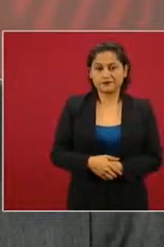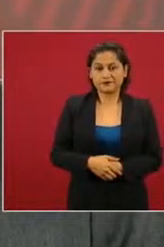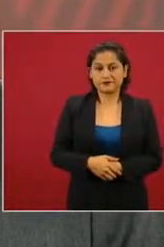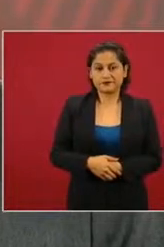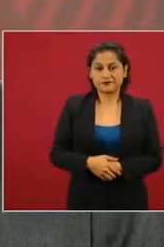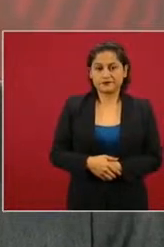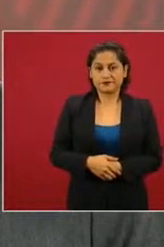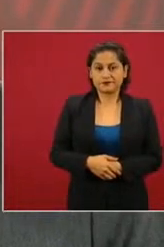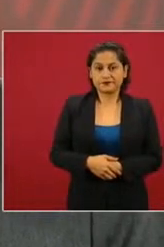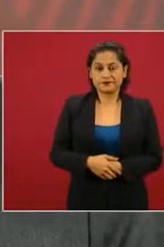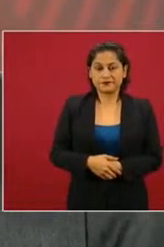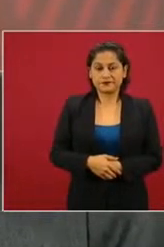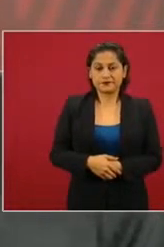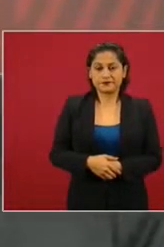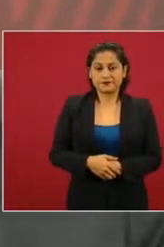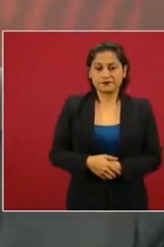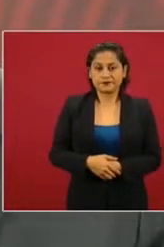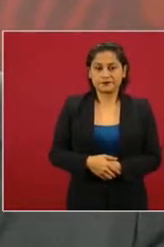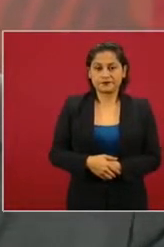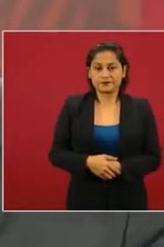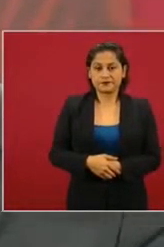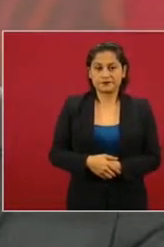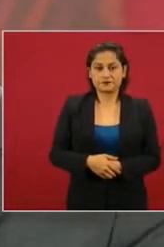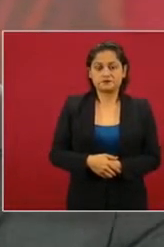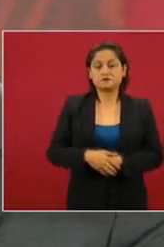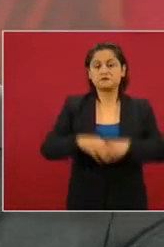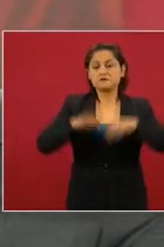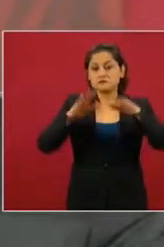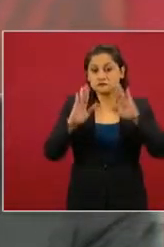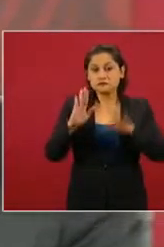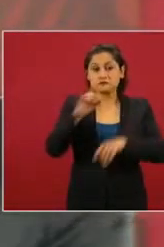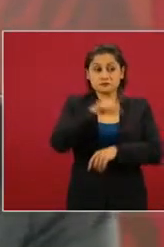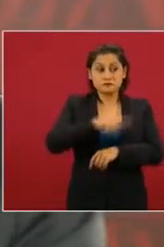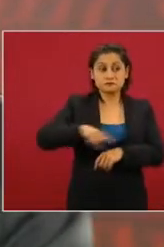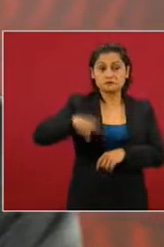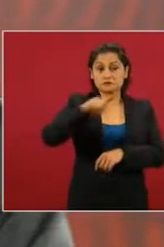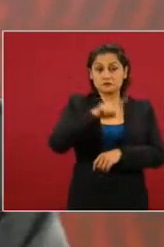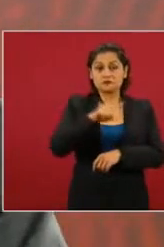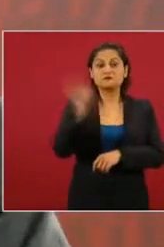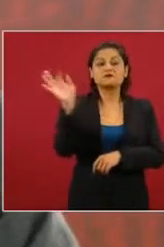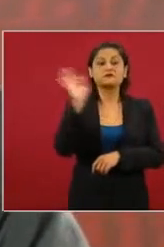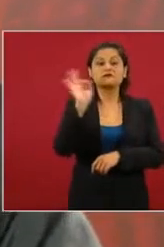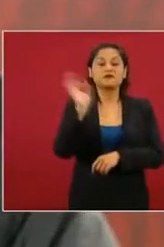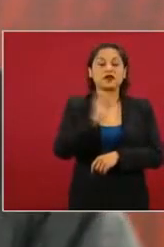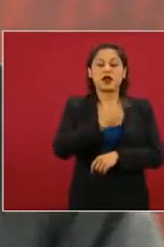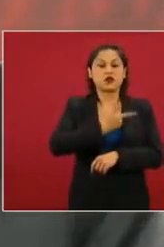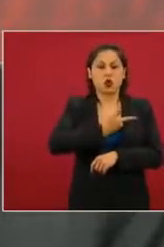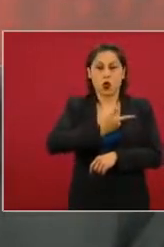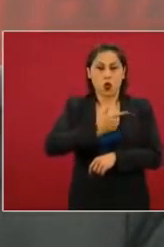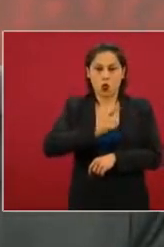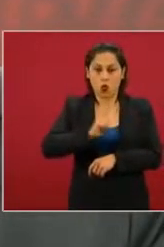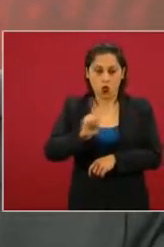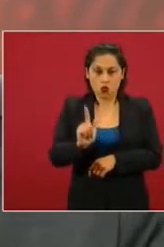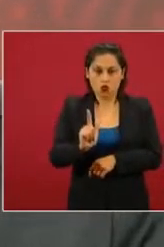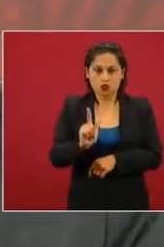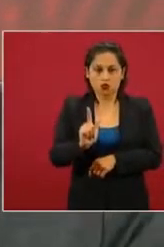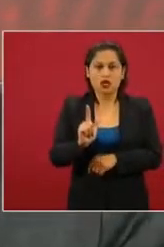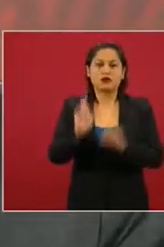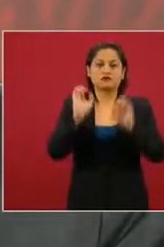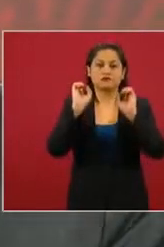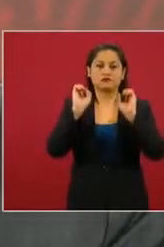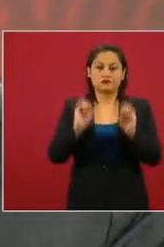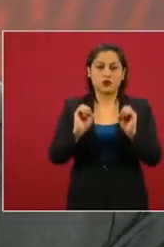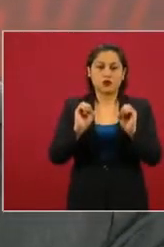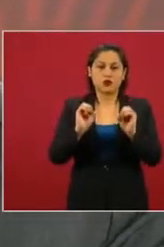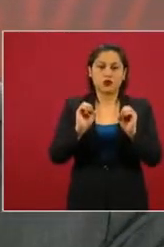su discurso. La oposición ahorita está enojada y está haciendo memes y chistes del